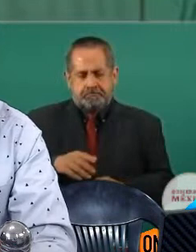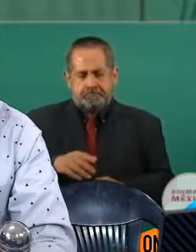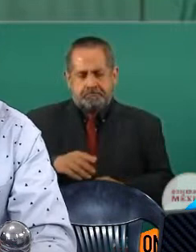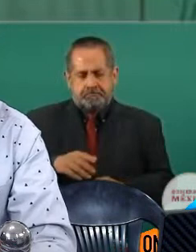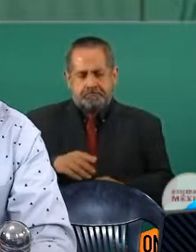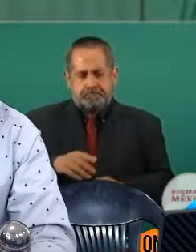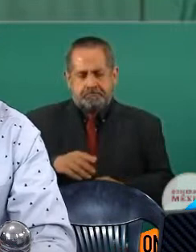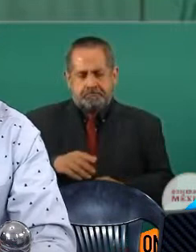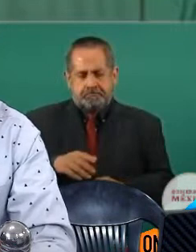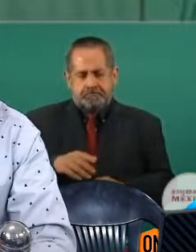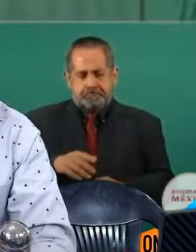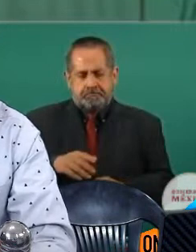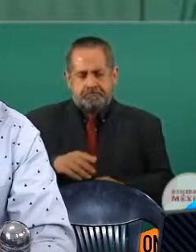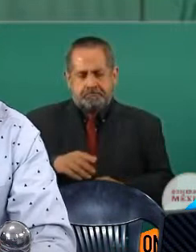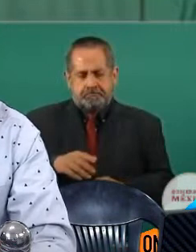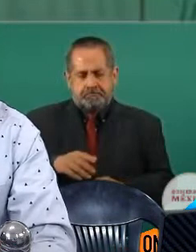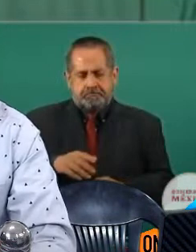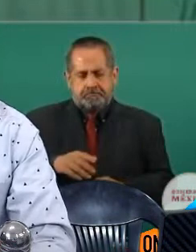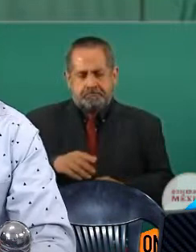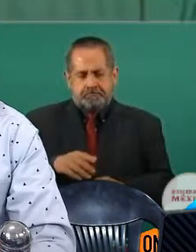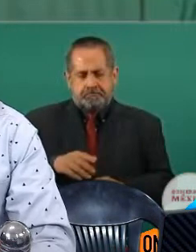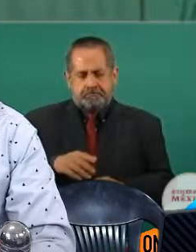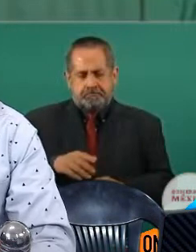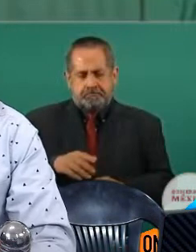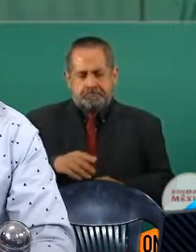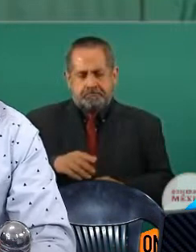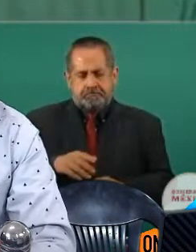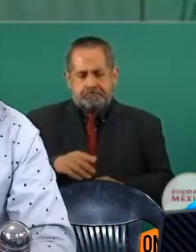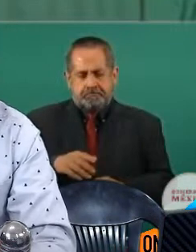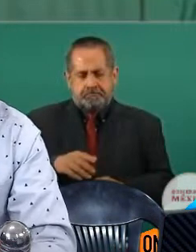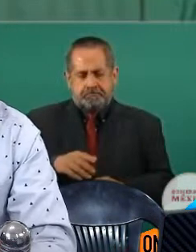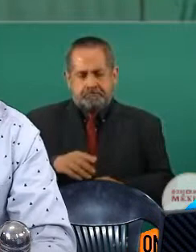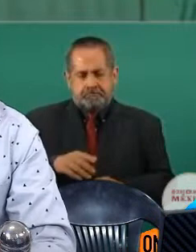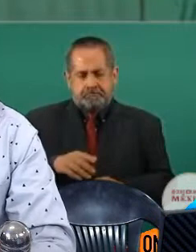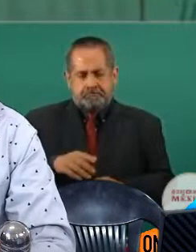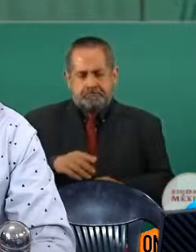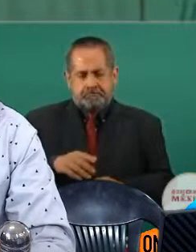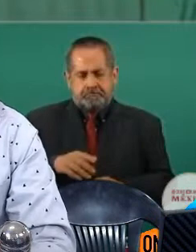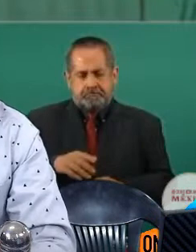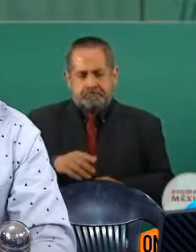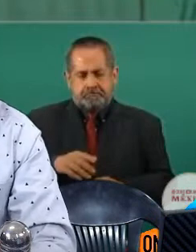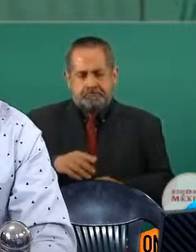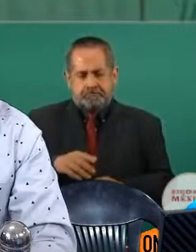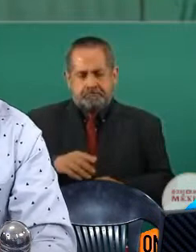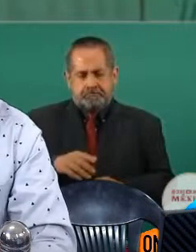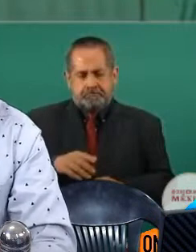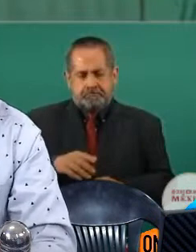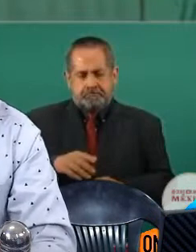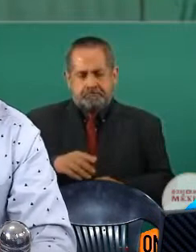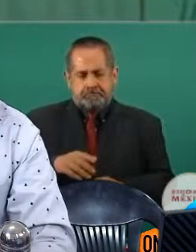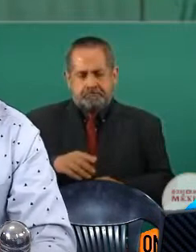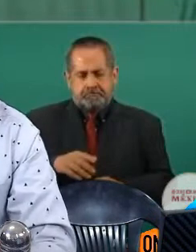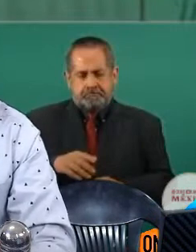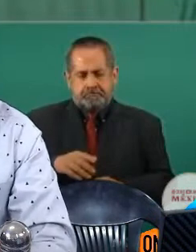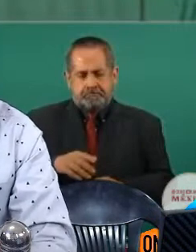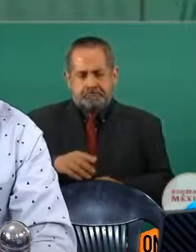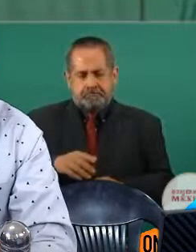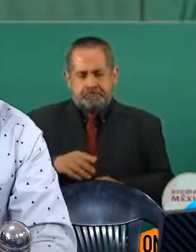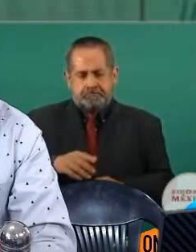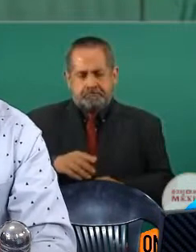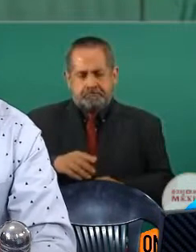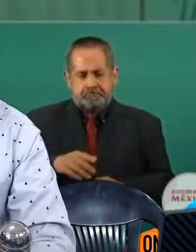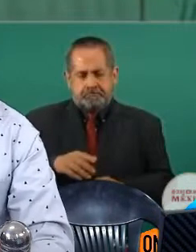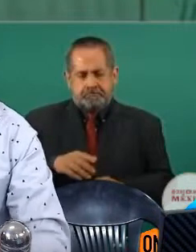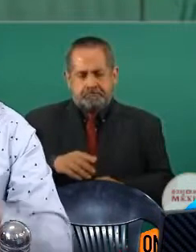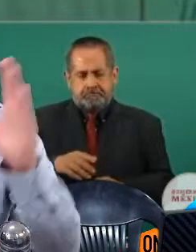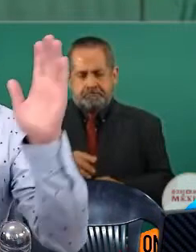todos esperamos que un día regrese y que tanto él como Andrés Manuel puedan avanzar de la mano,